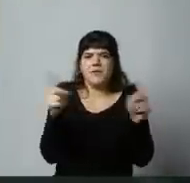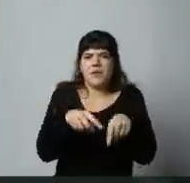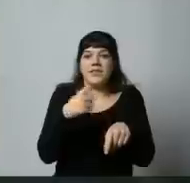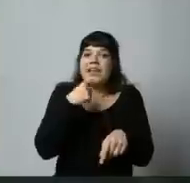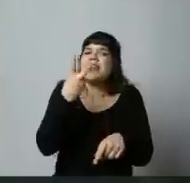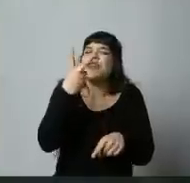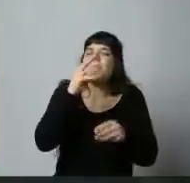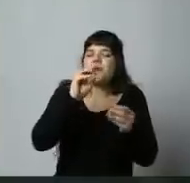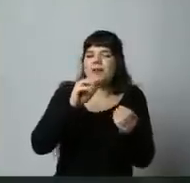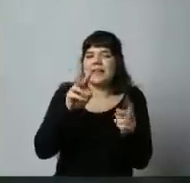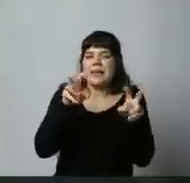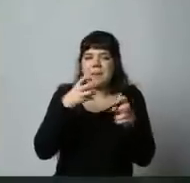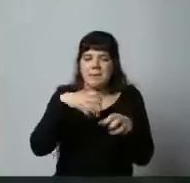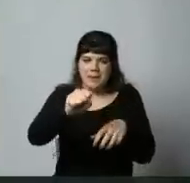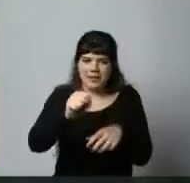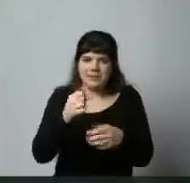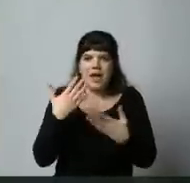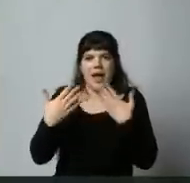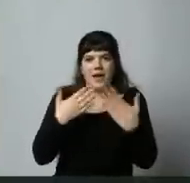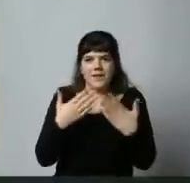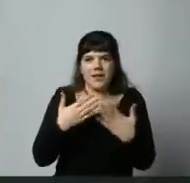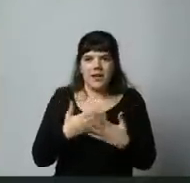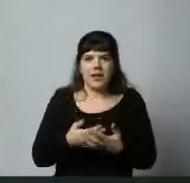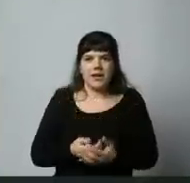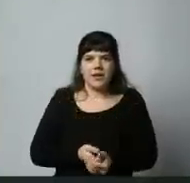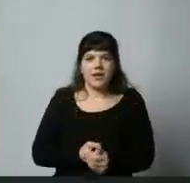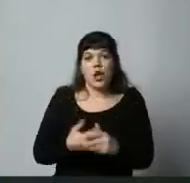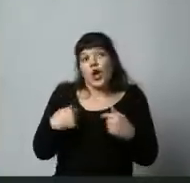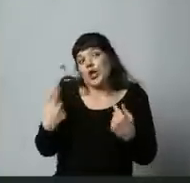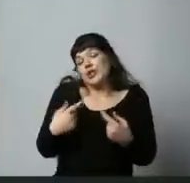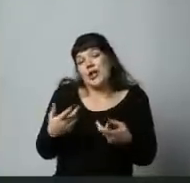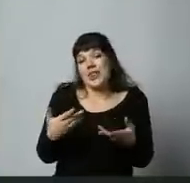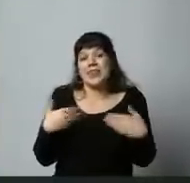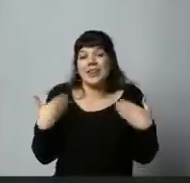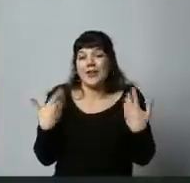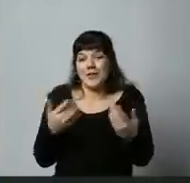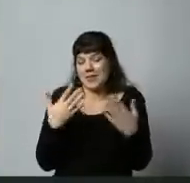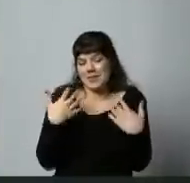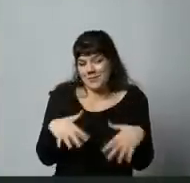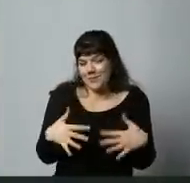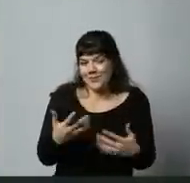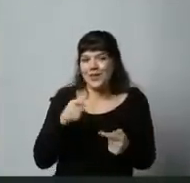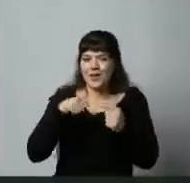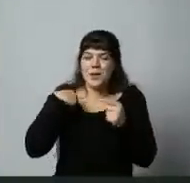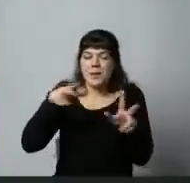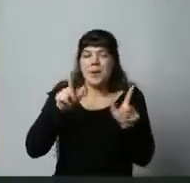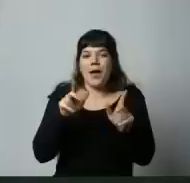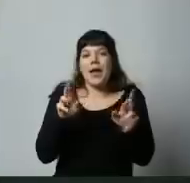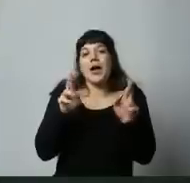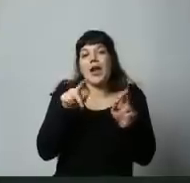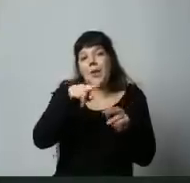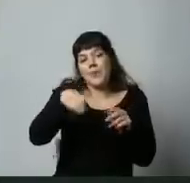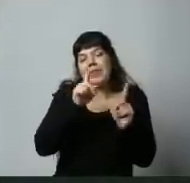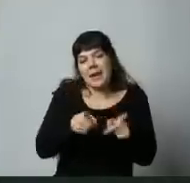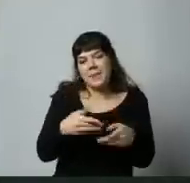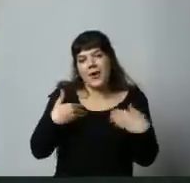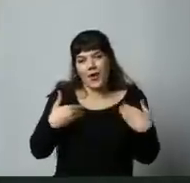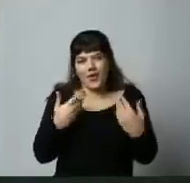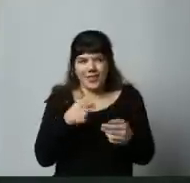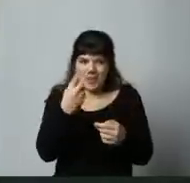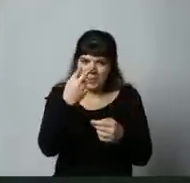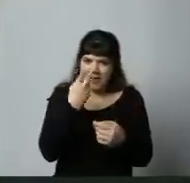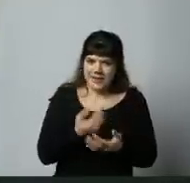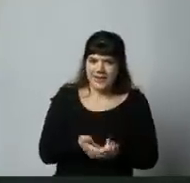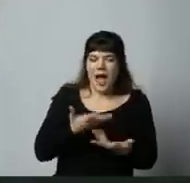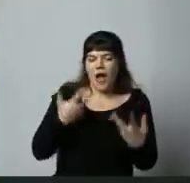dos bloques dos bloques para seguir disfrutando este por lo menos sol disfrutamos mucho Esperamos que ustedes también lo estén Disfrutando en sus casas Gracias a todos